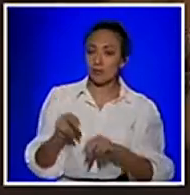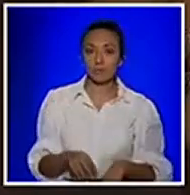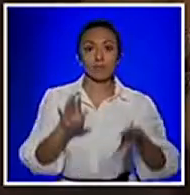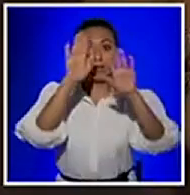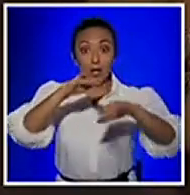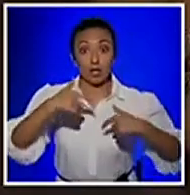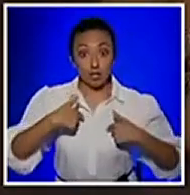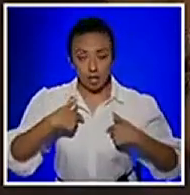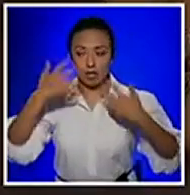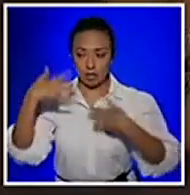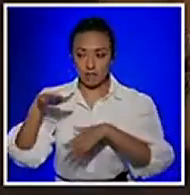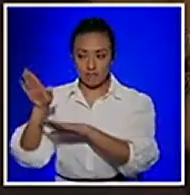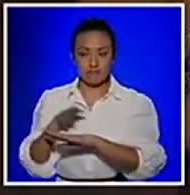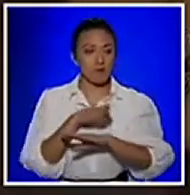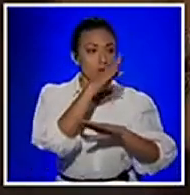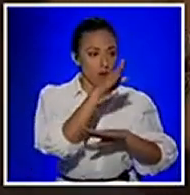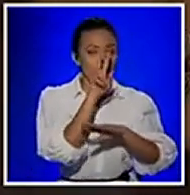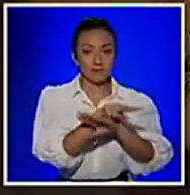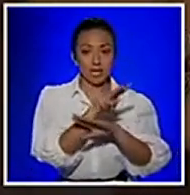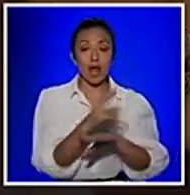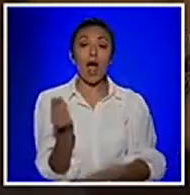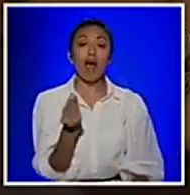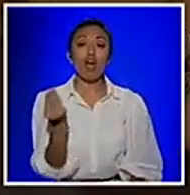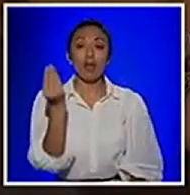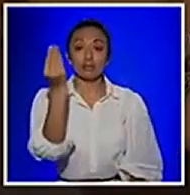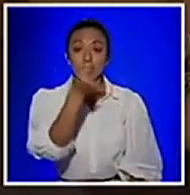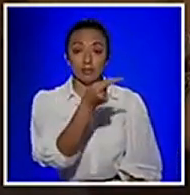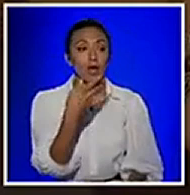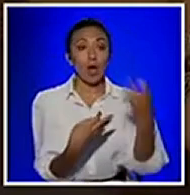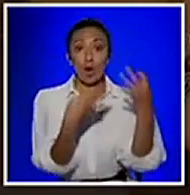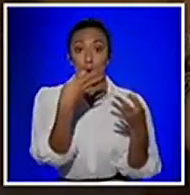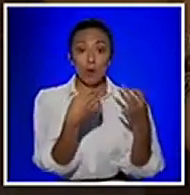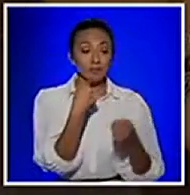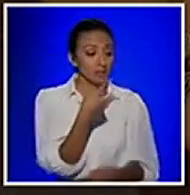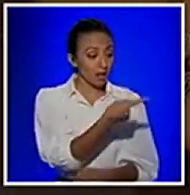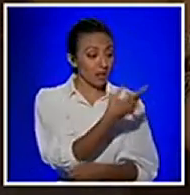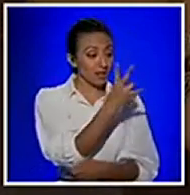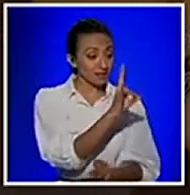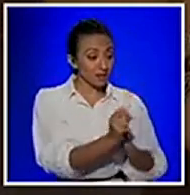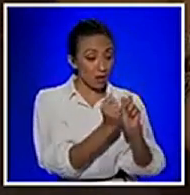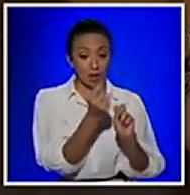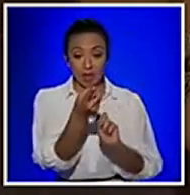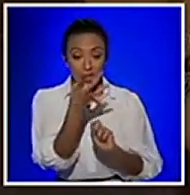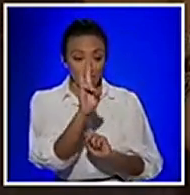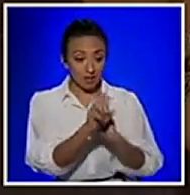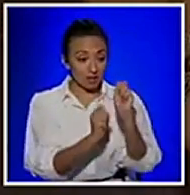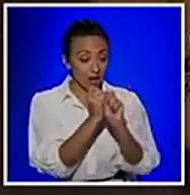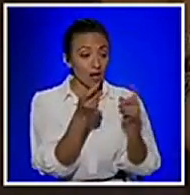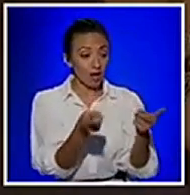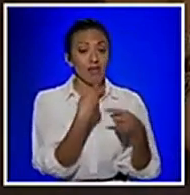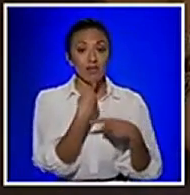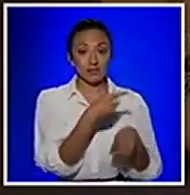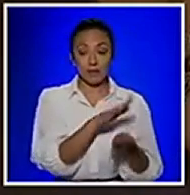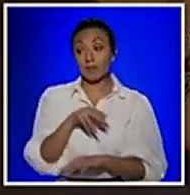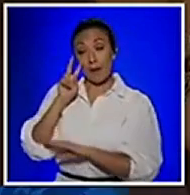fiscalía de adolescentes el juez les prácticamente les dictó la sentencia y el fiscal pidió de 5 a 7 años